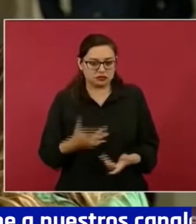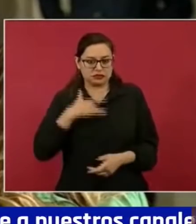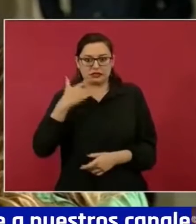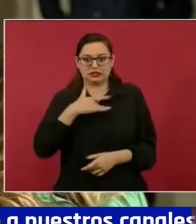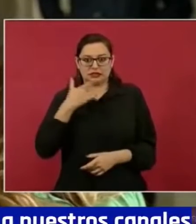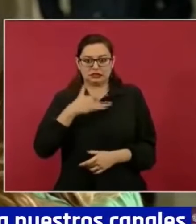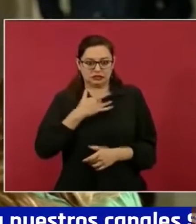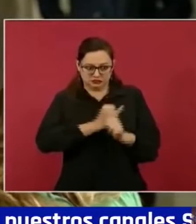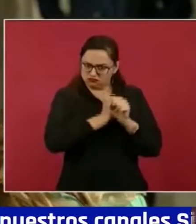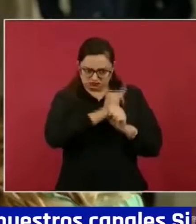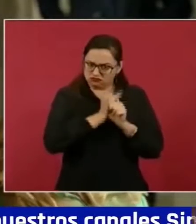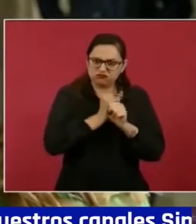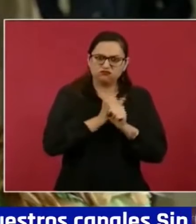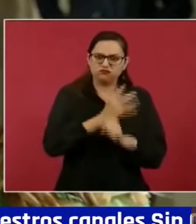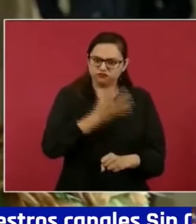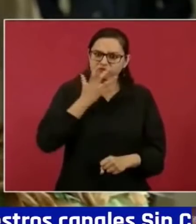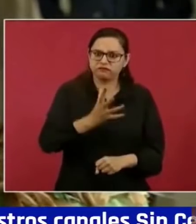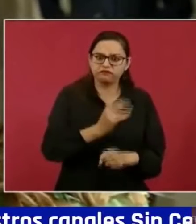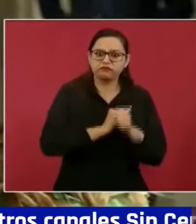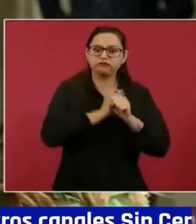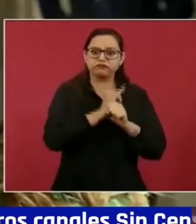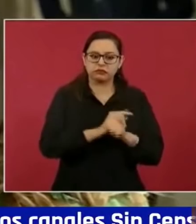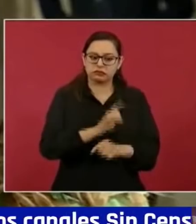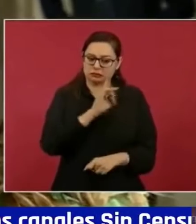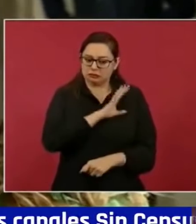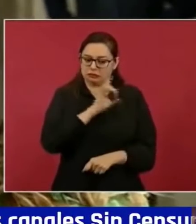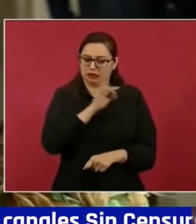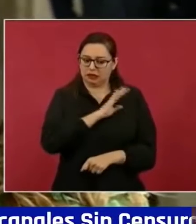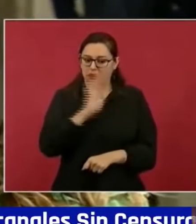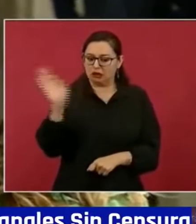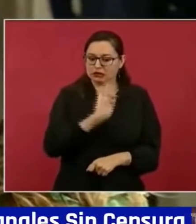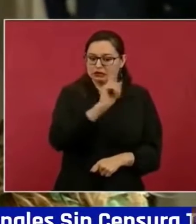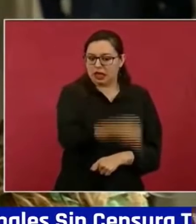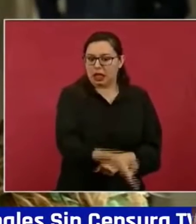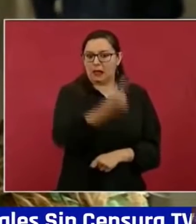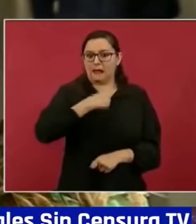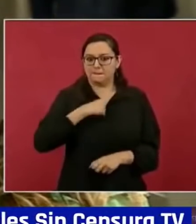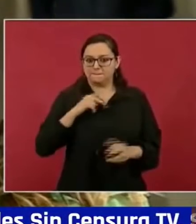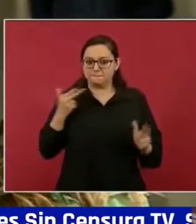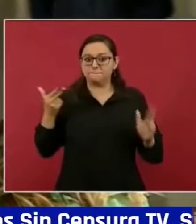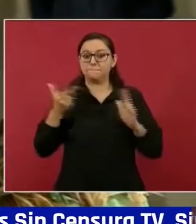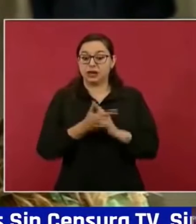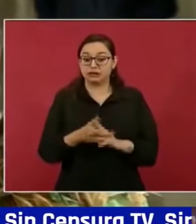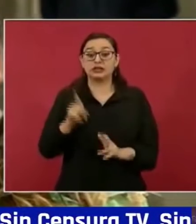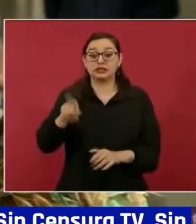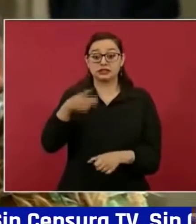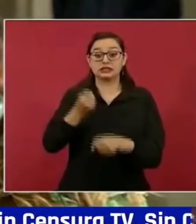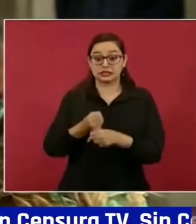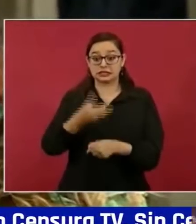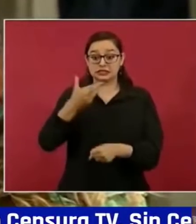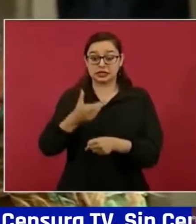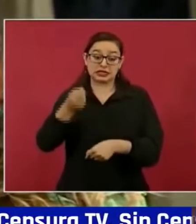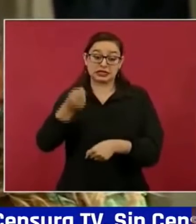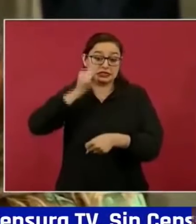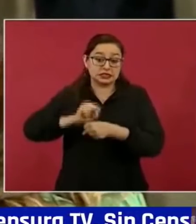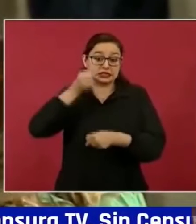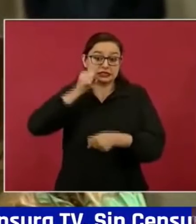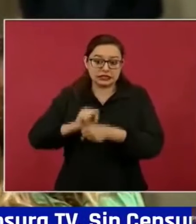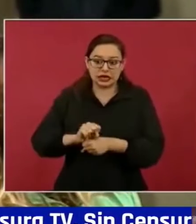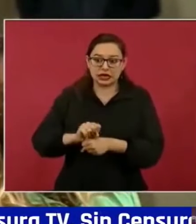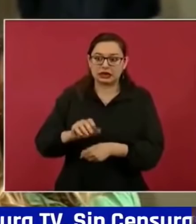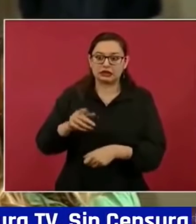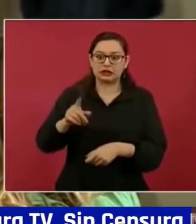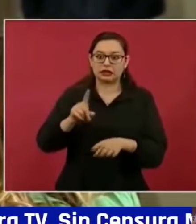¿no? Él indica que le dio instrucciones a sus secretarias para guardar estos